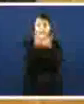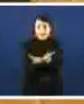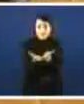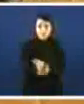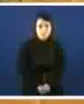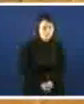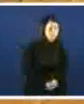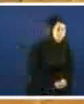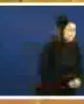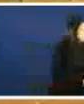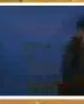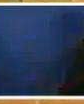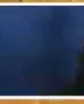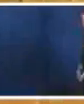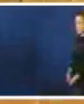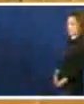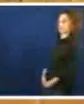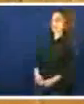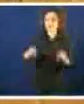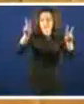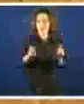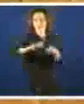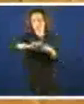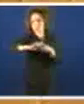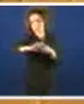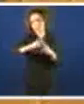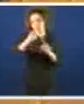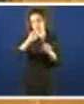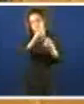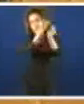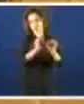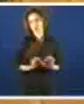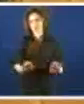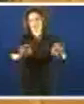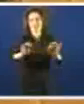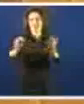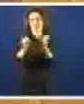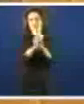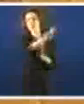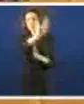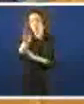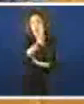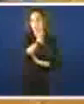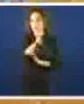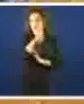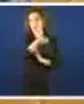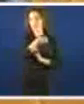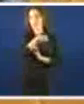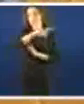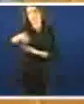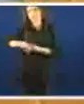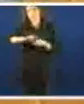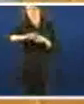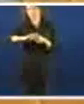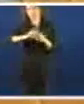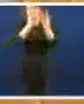na magnitude dos orzamentos, etc., o que é contido do artigo 2, que para eso é práctica parlamentaria que